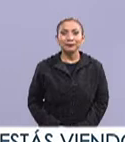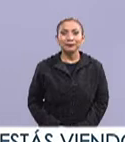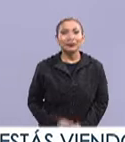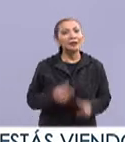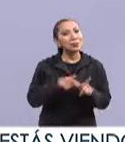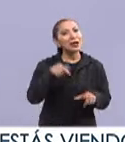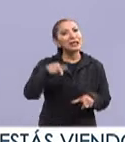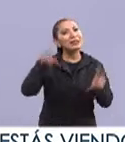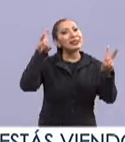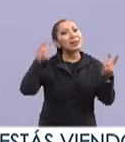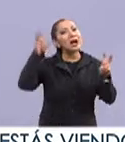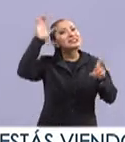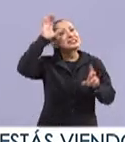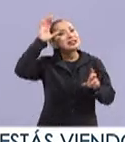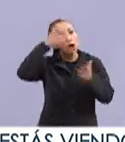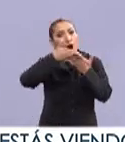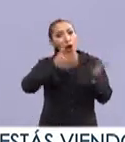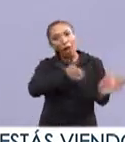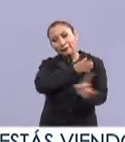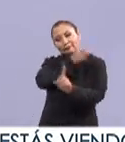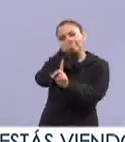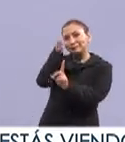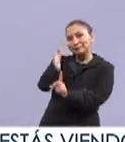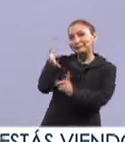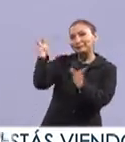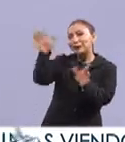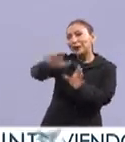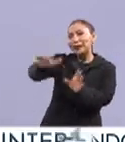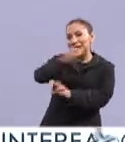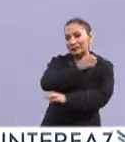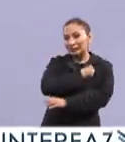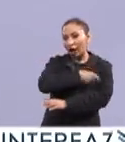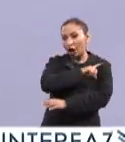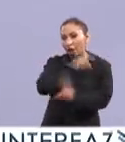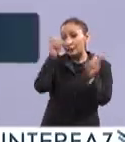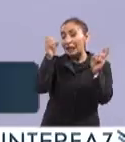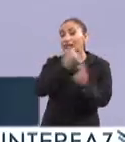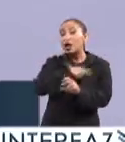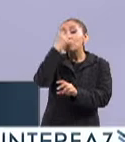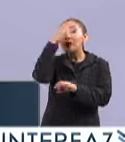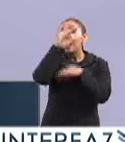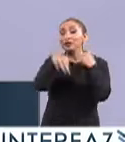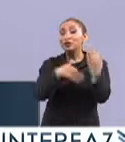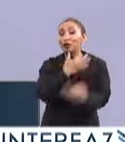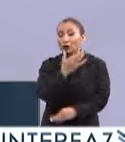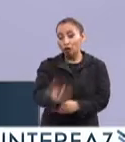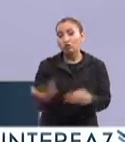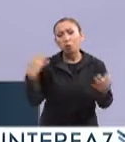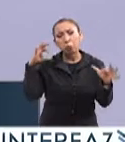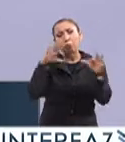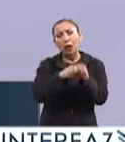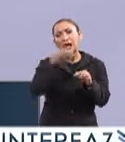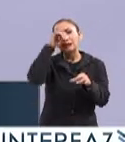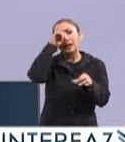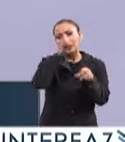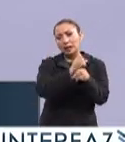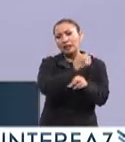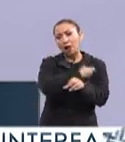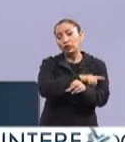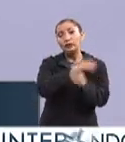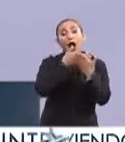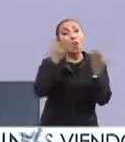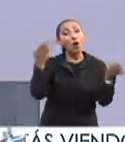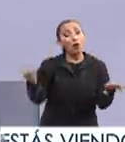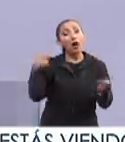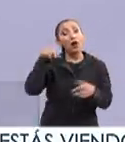Pues seguimos con el tema de la ciencia, ahora nos vamos hacia la salud, en nuestra sección Salud para Todos, en colaboración con la Secretaría de Salud, y en